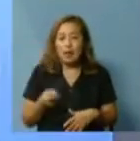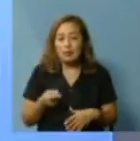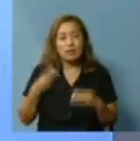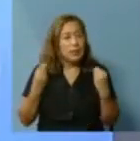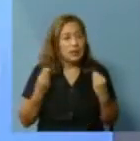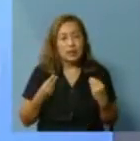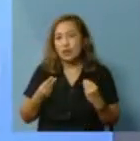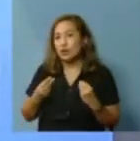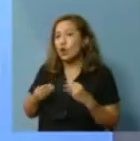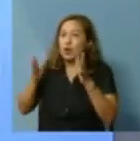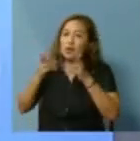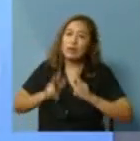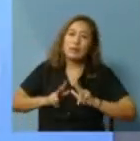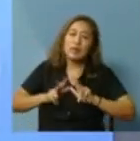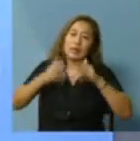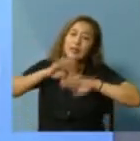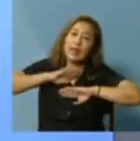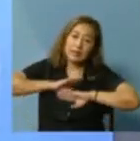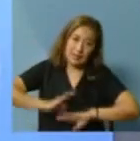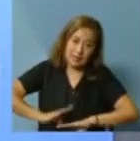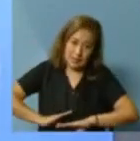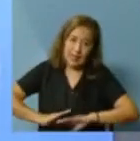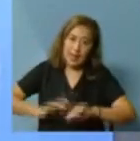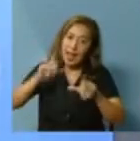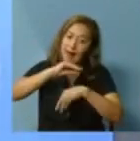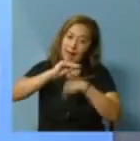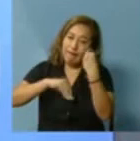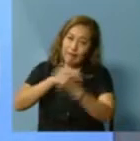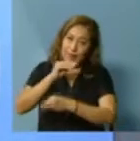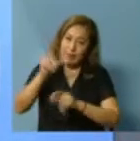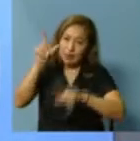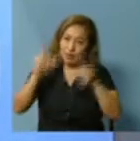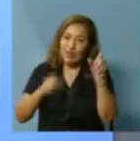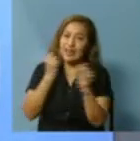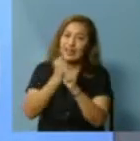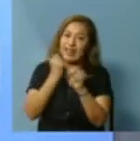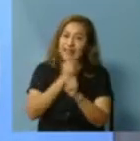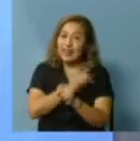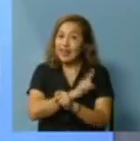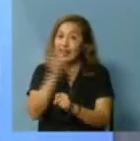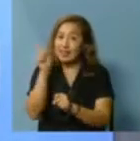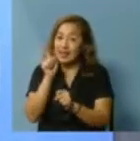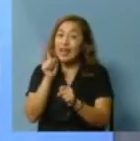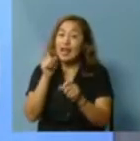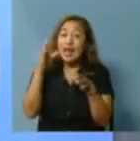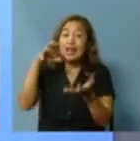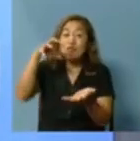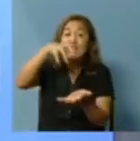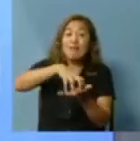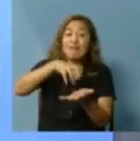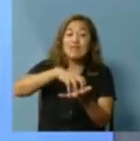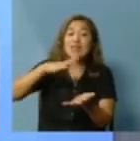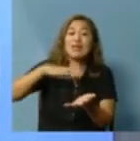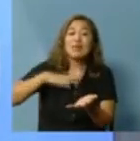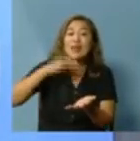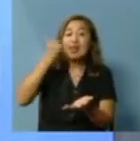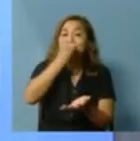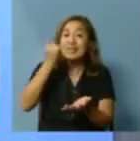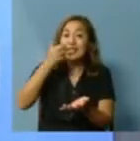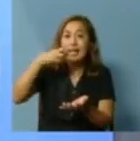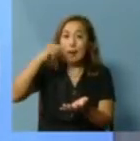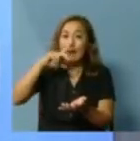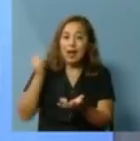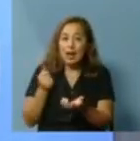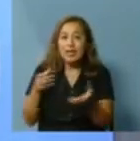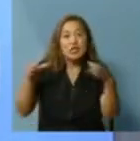queremos llevar la tranquilidad por sobre todo las familias de los empleados del sap la hemos tenido donde reunión hace una hora